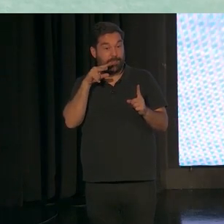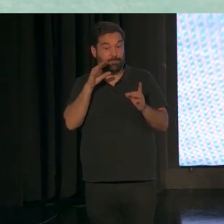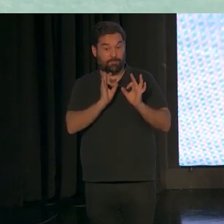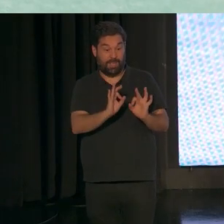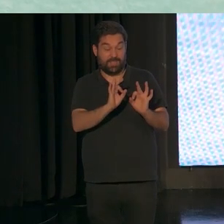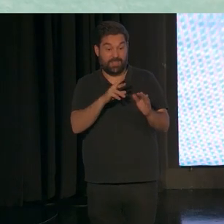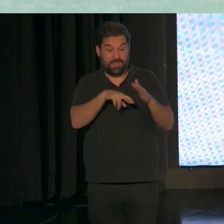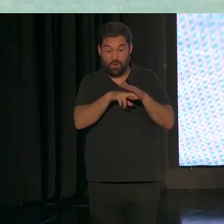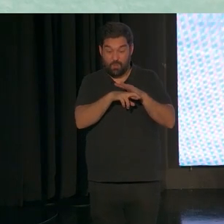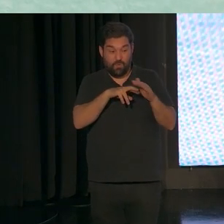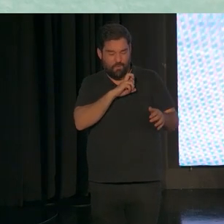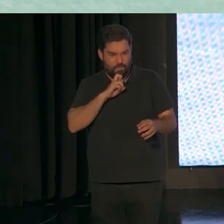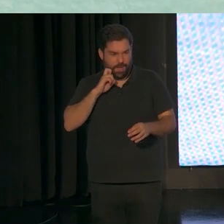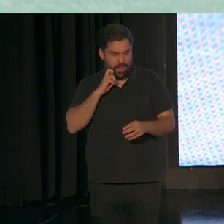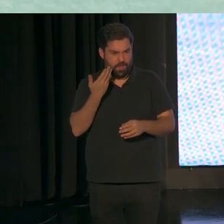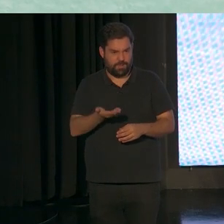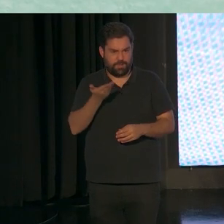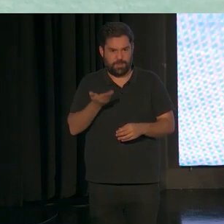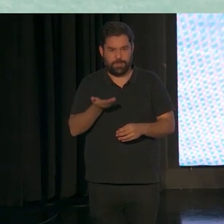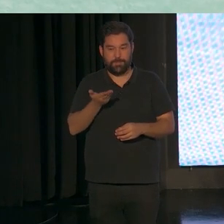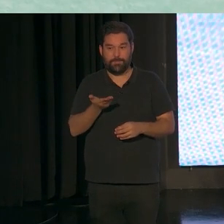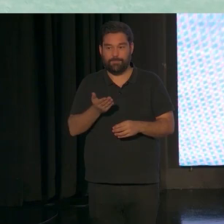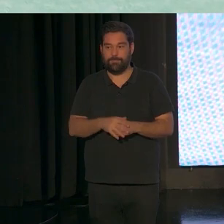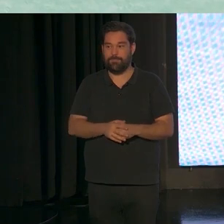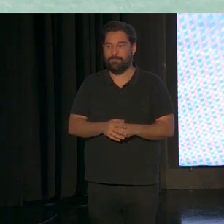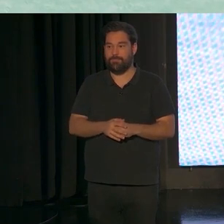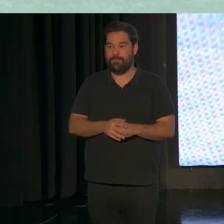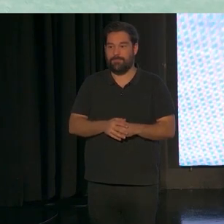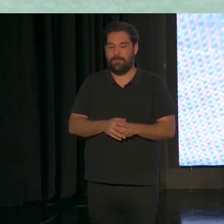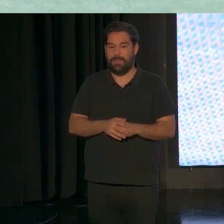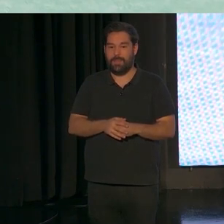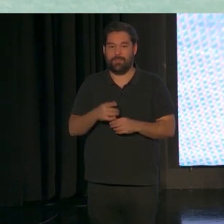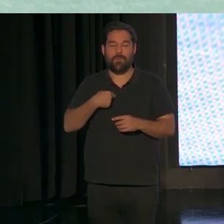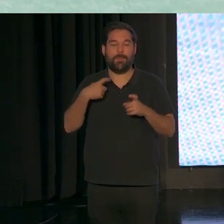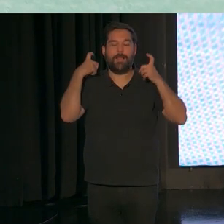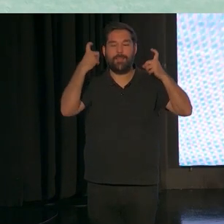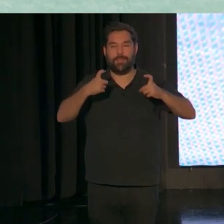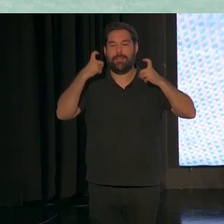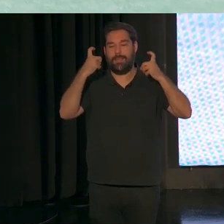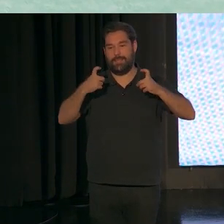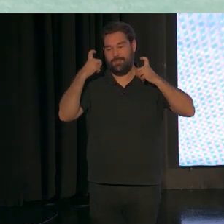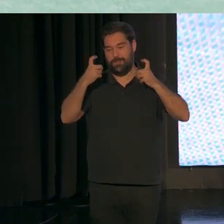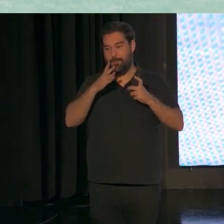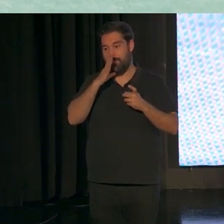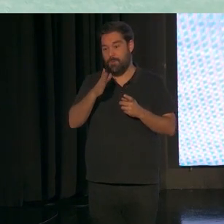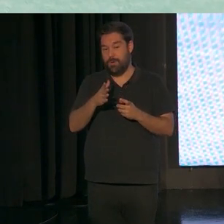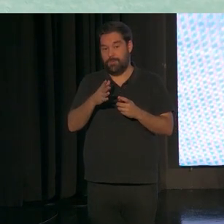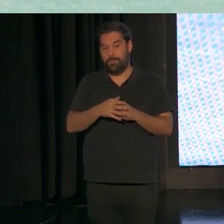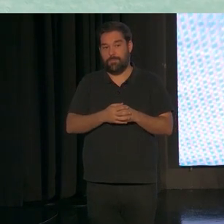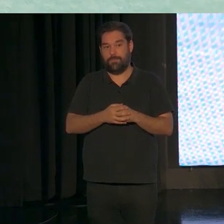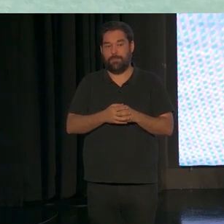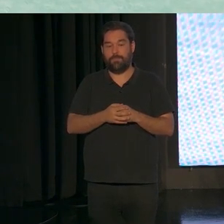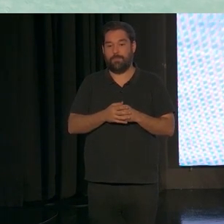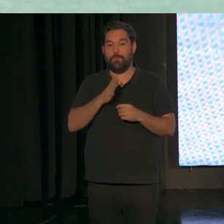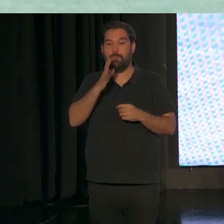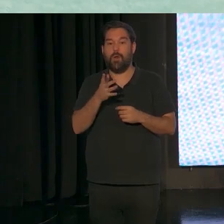valioso que que insisto mucho porque lo